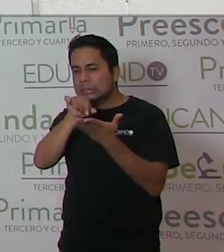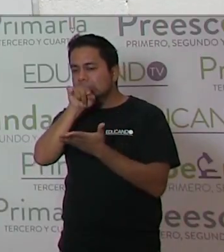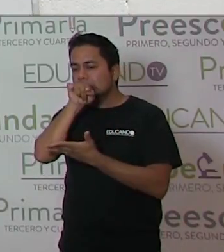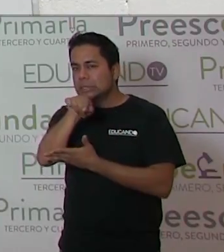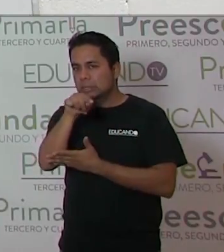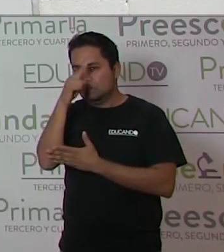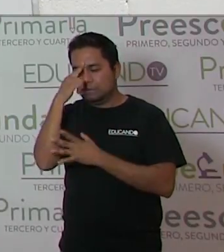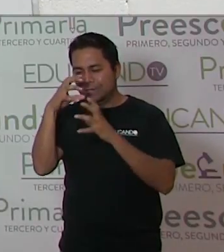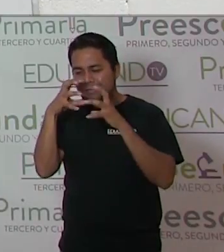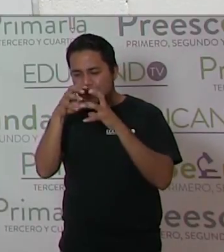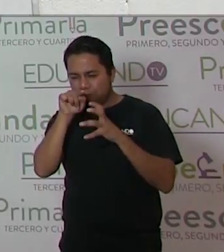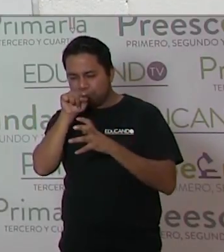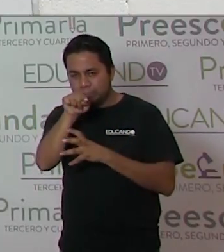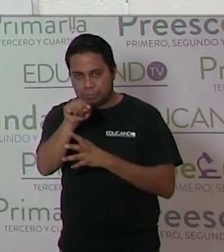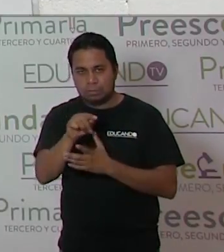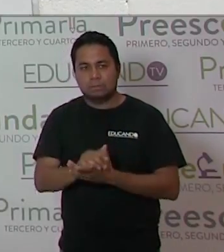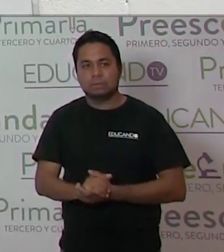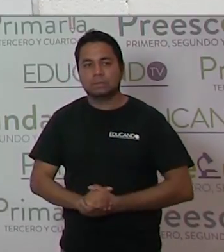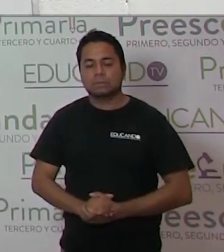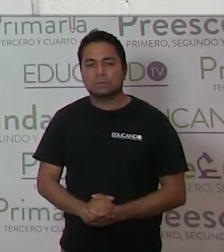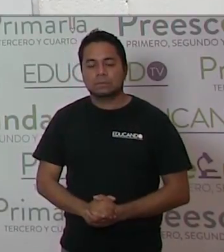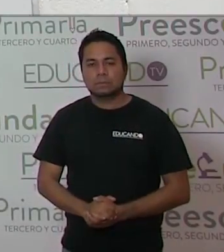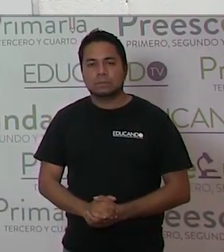la esfera.